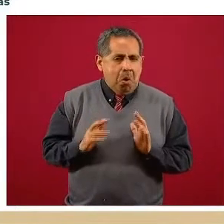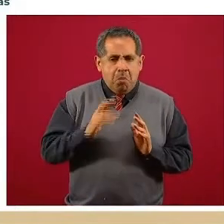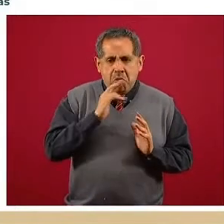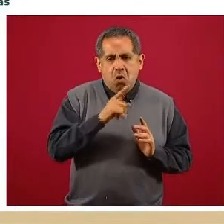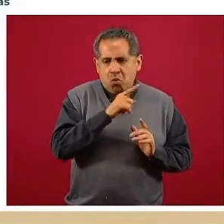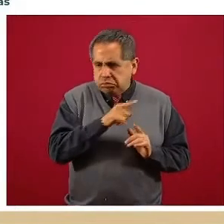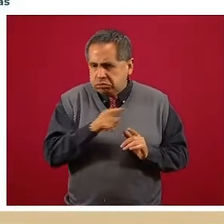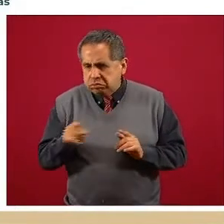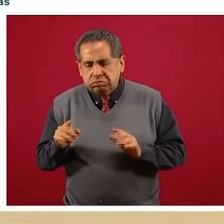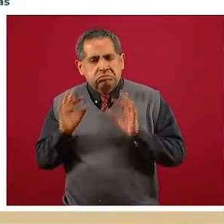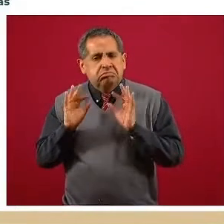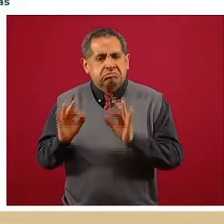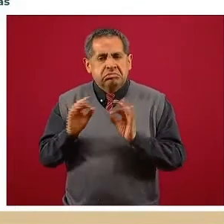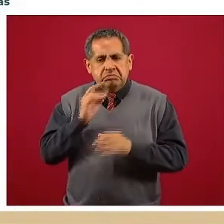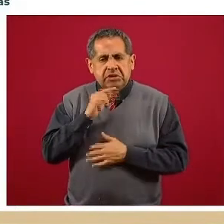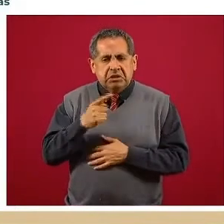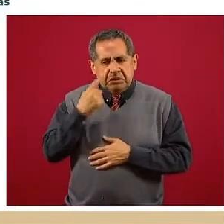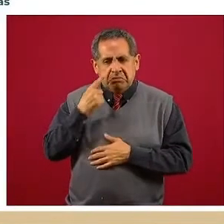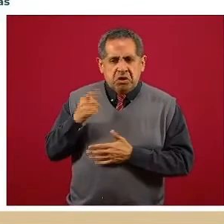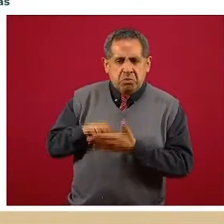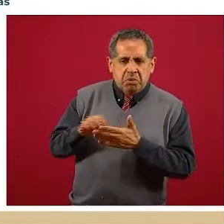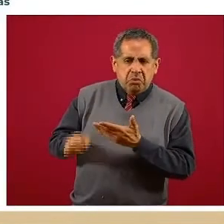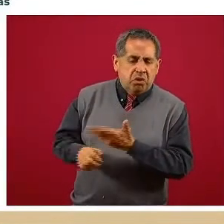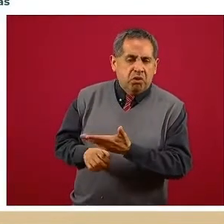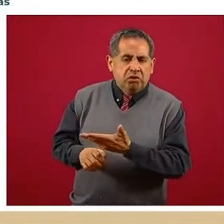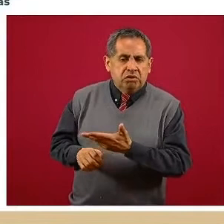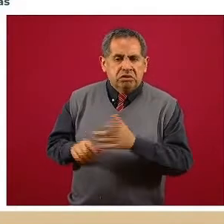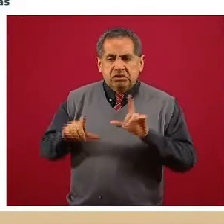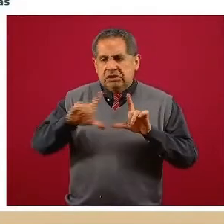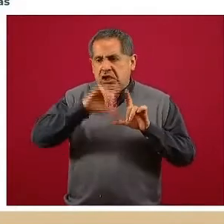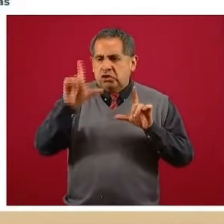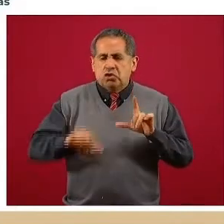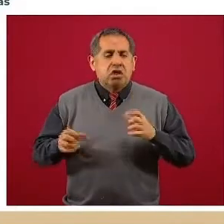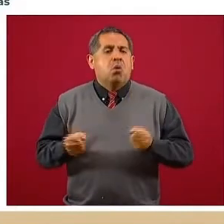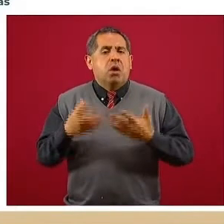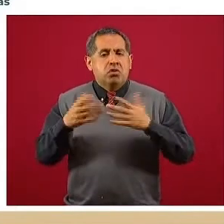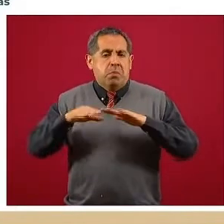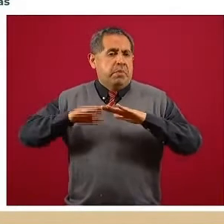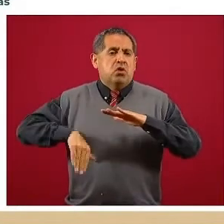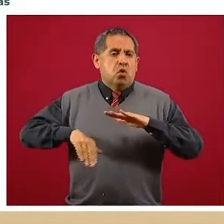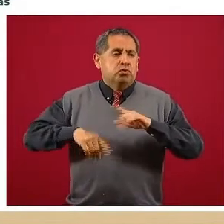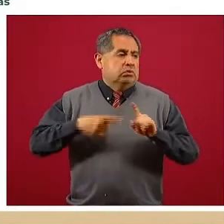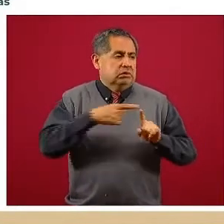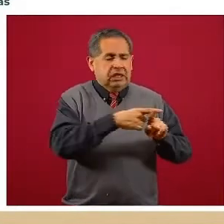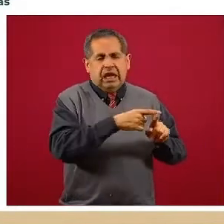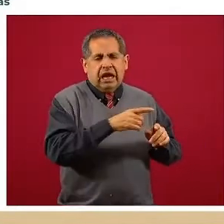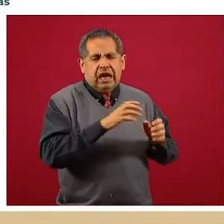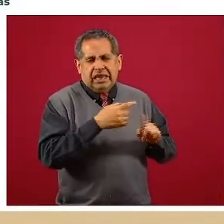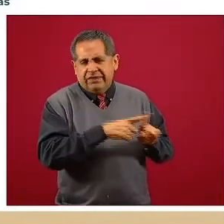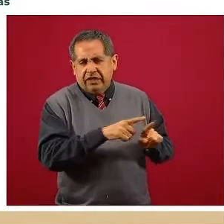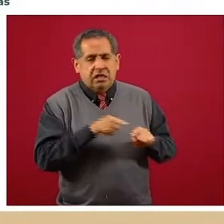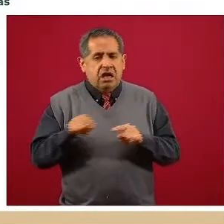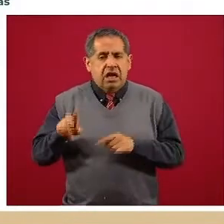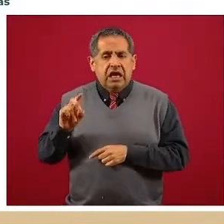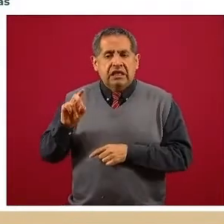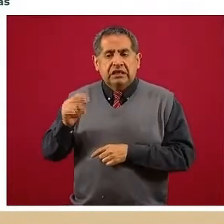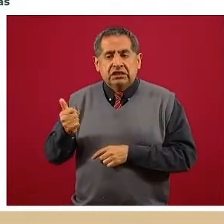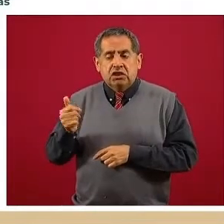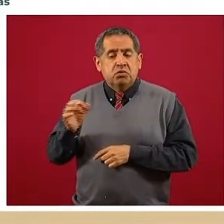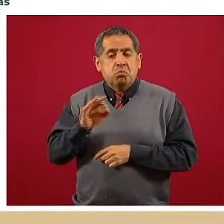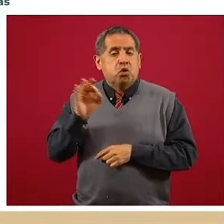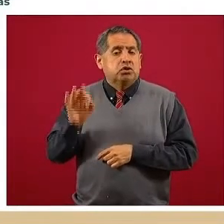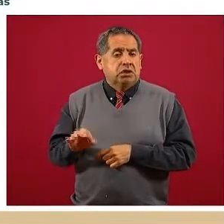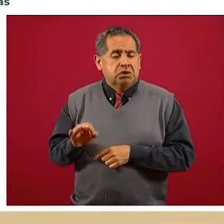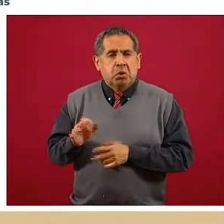que se ha dado. Vean, la ocupación nacional es menor que la de camas general, 36% son solamente las